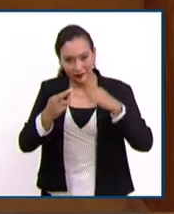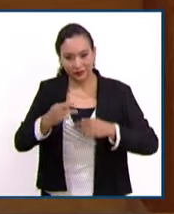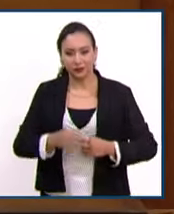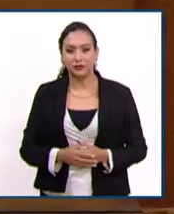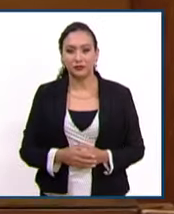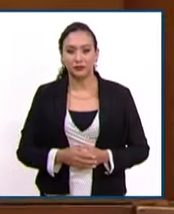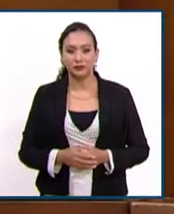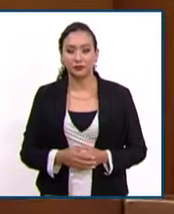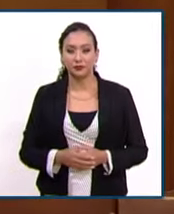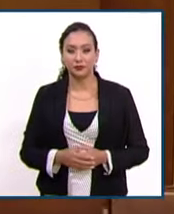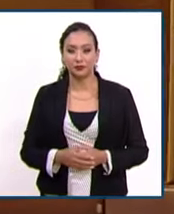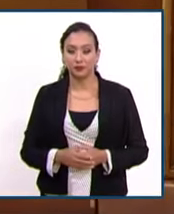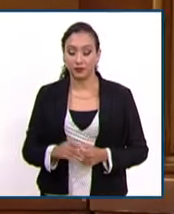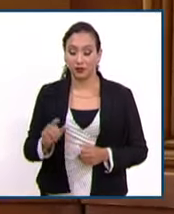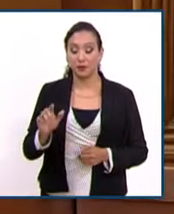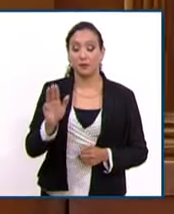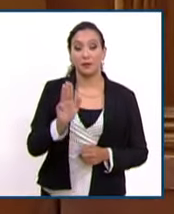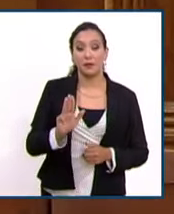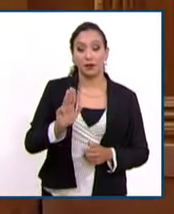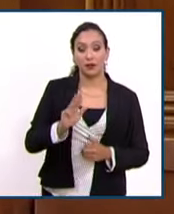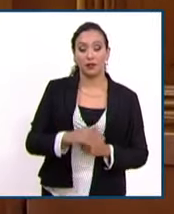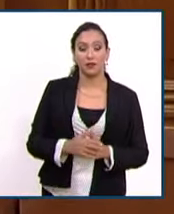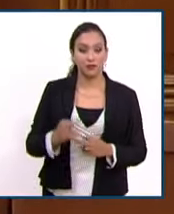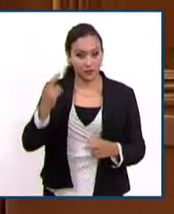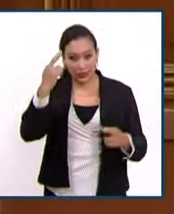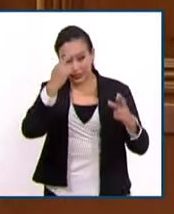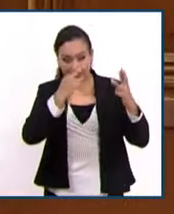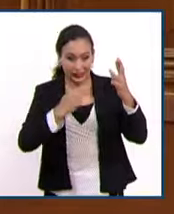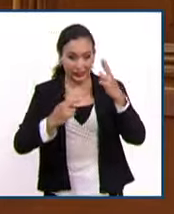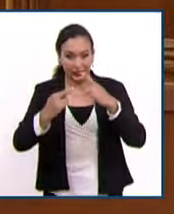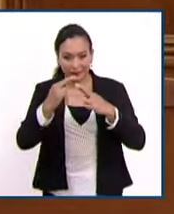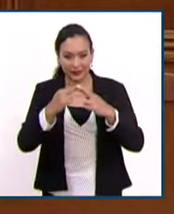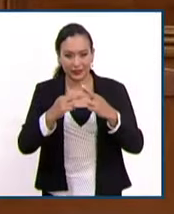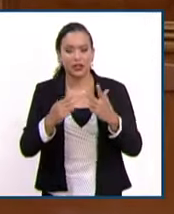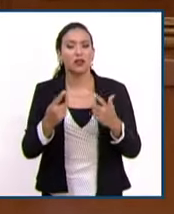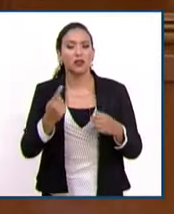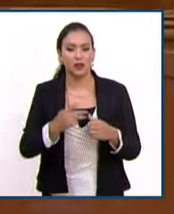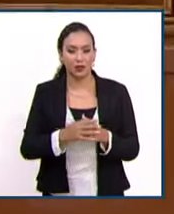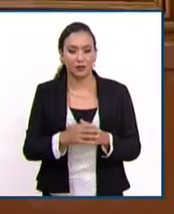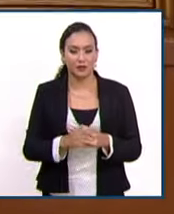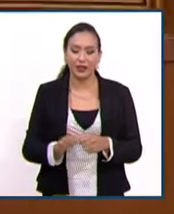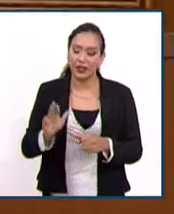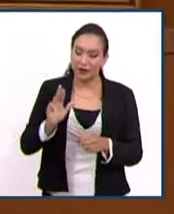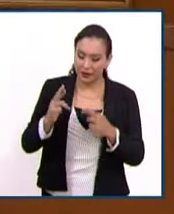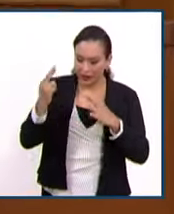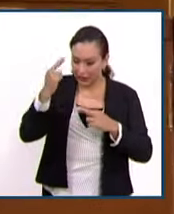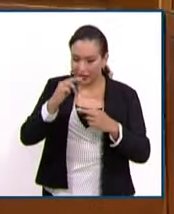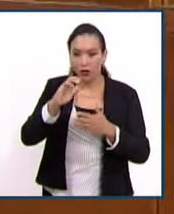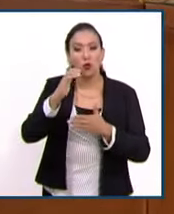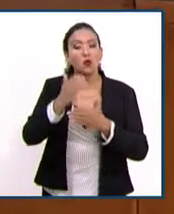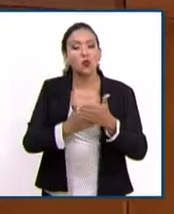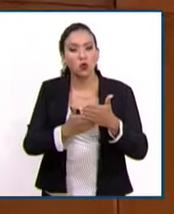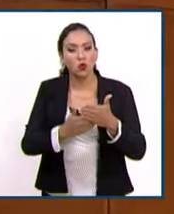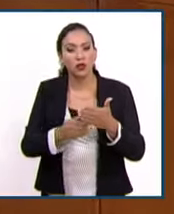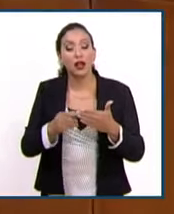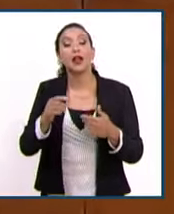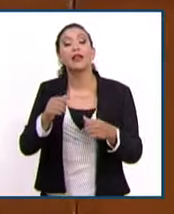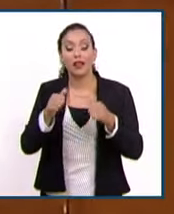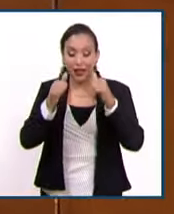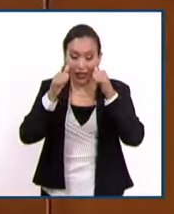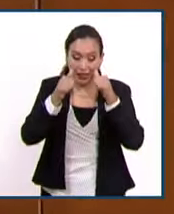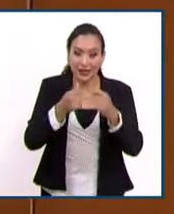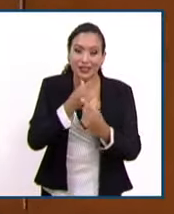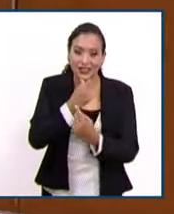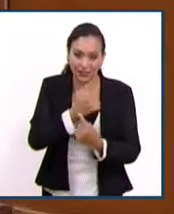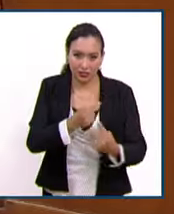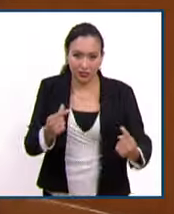En su sesión de este miércoles, la primera sala de la Corte determinó que es procedente analizar la terminación de un contrato de comodato con perspectiva de